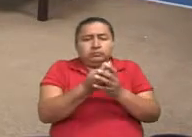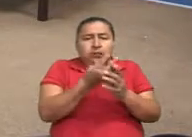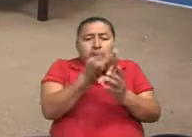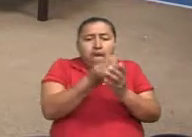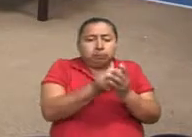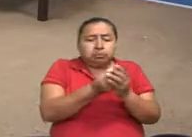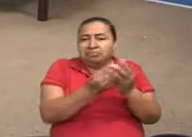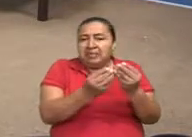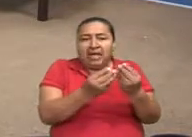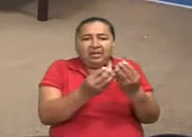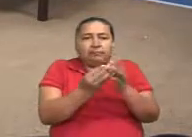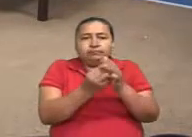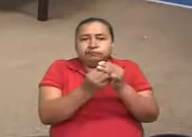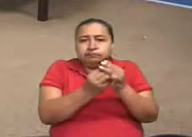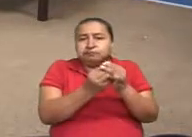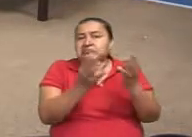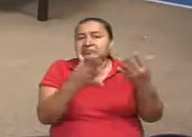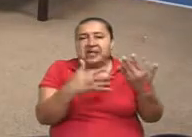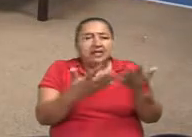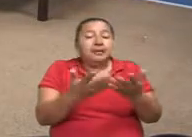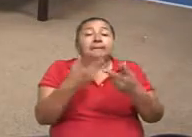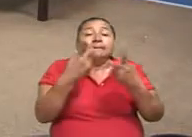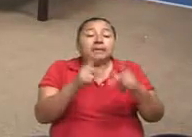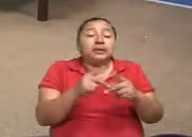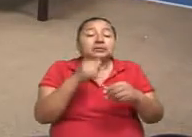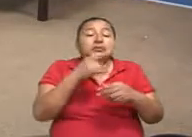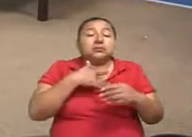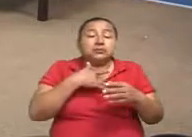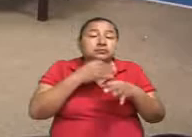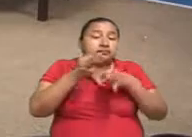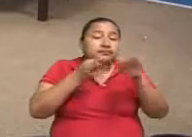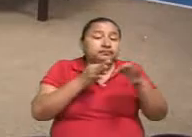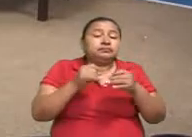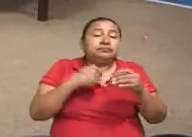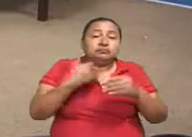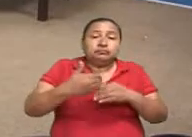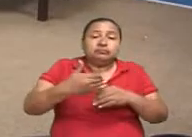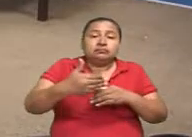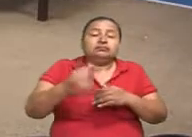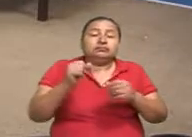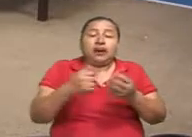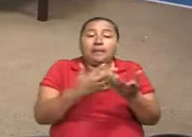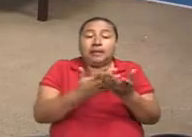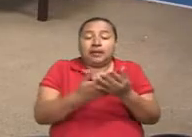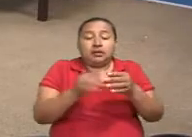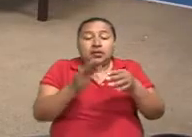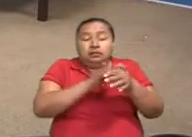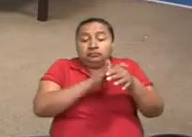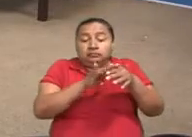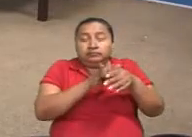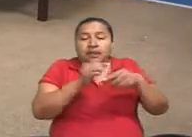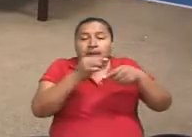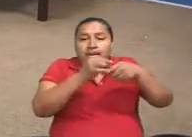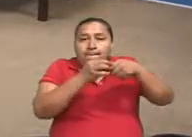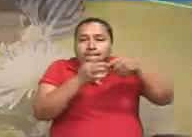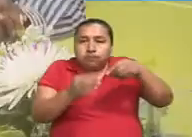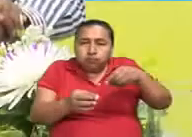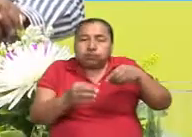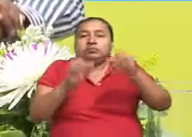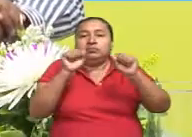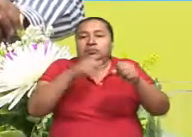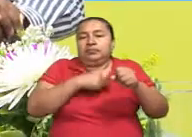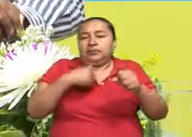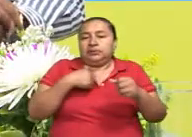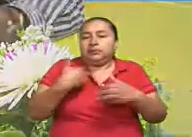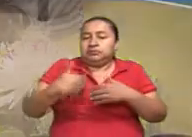pudiera decir, entre comillas. Así es. Pero ustedes le explican de que esto puede cambiar con el pasar del tiempo. Así es,